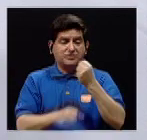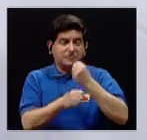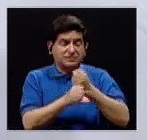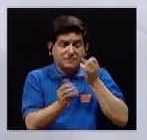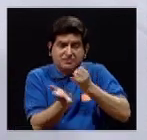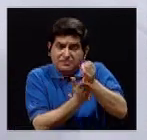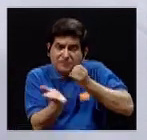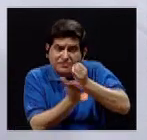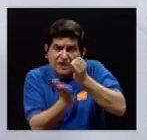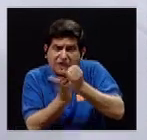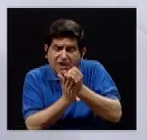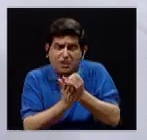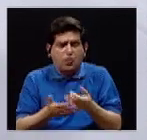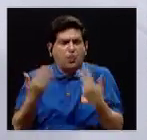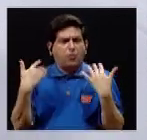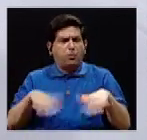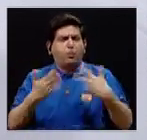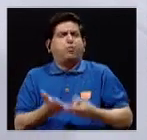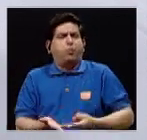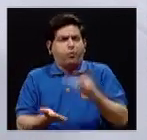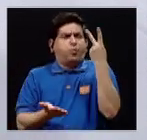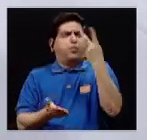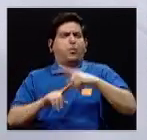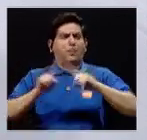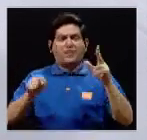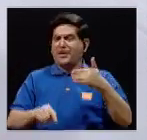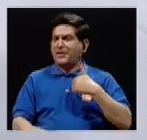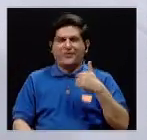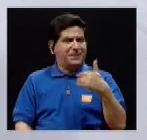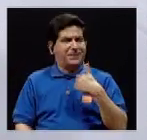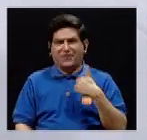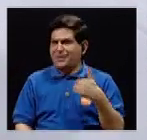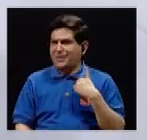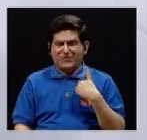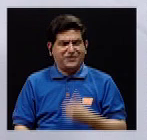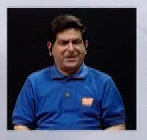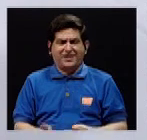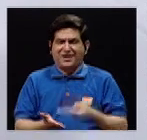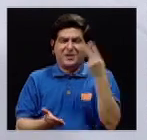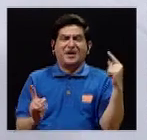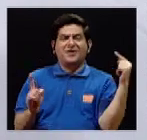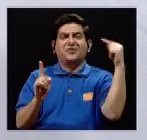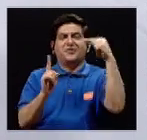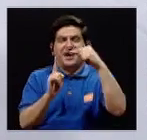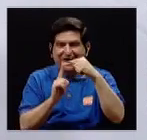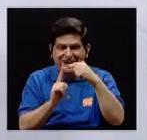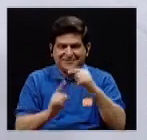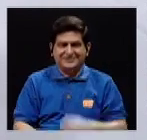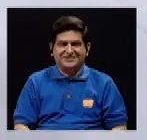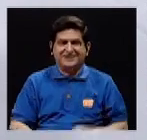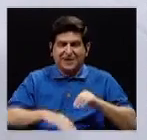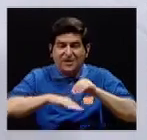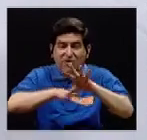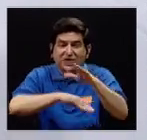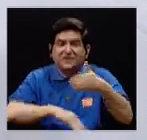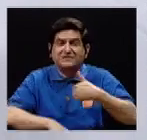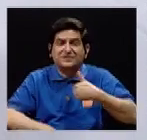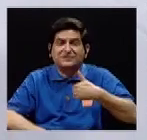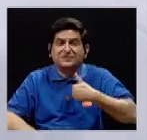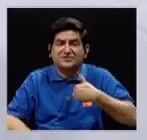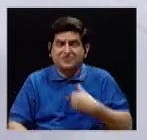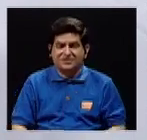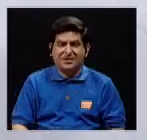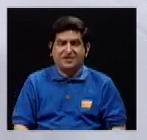investigación no son muy valiosos pero no tienen eh tanto valor hasta que no se orientan hacia